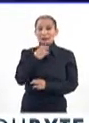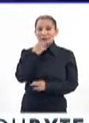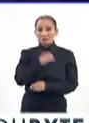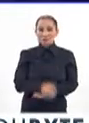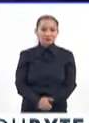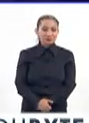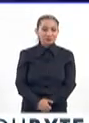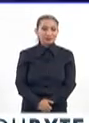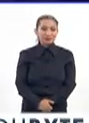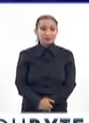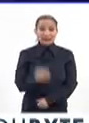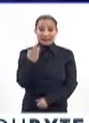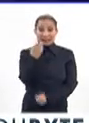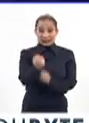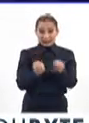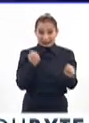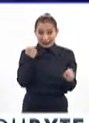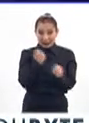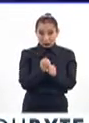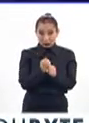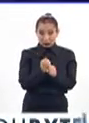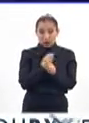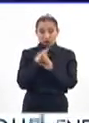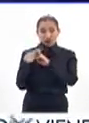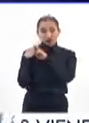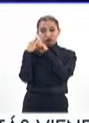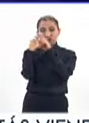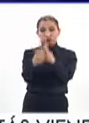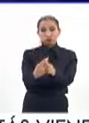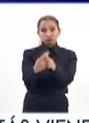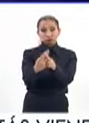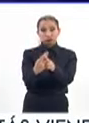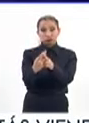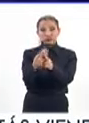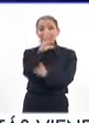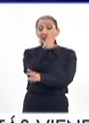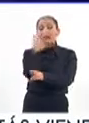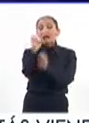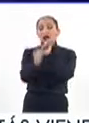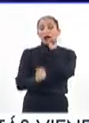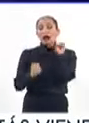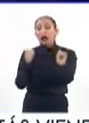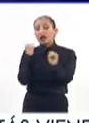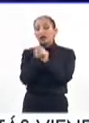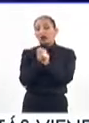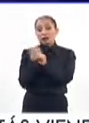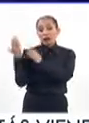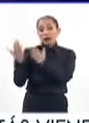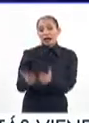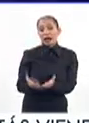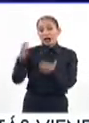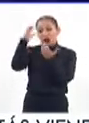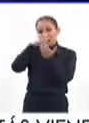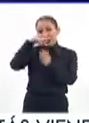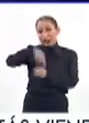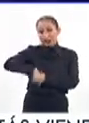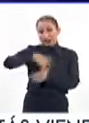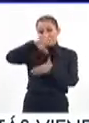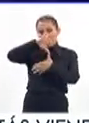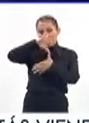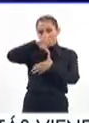Bueno, este año se conmemora los 500 años de la llegada de Hernán